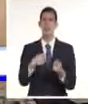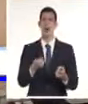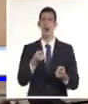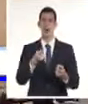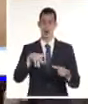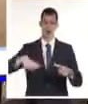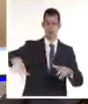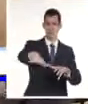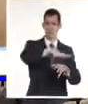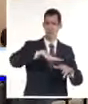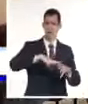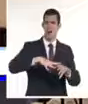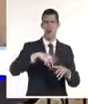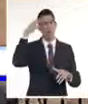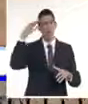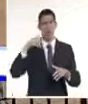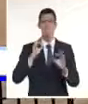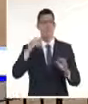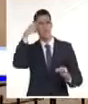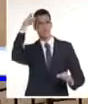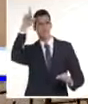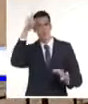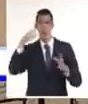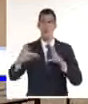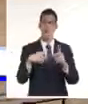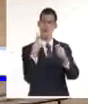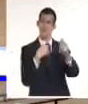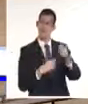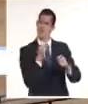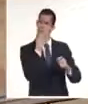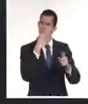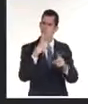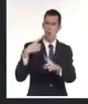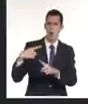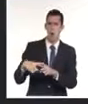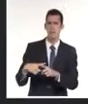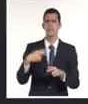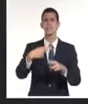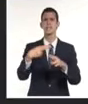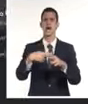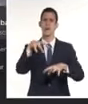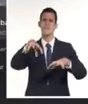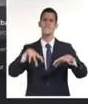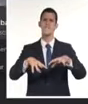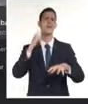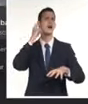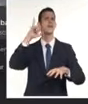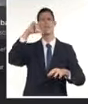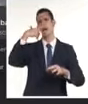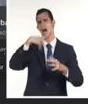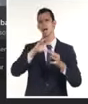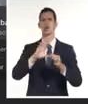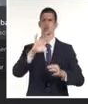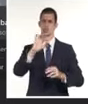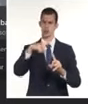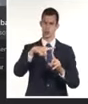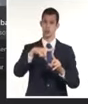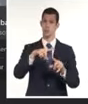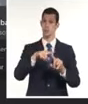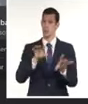Feria Internacional Agroindustrial Alimentaria FIAGROP 2022. Las reacciones en redes sociales no tardaron